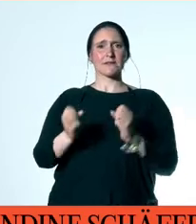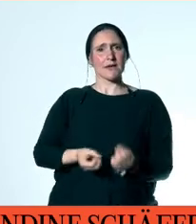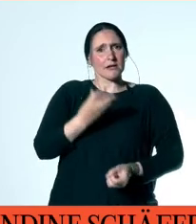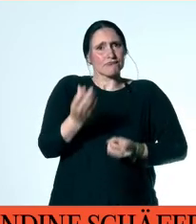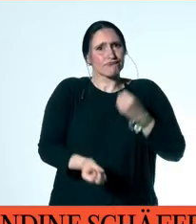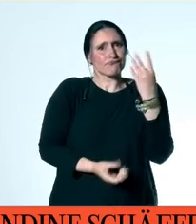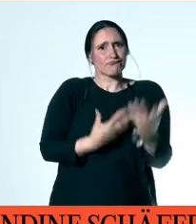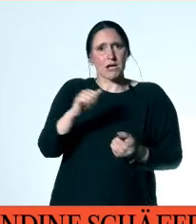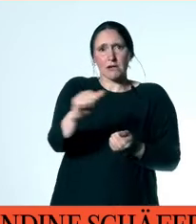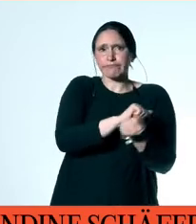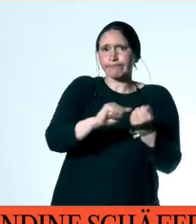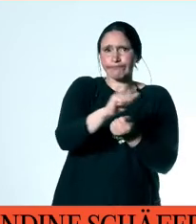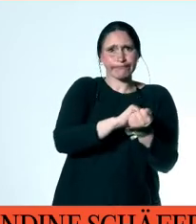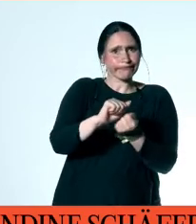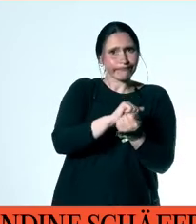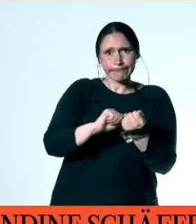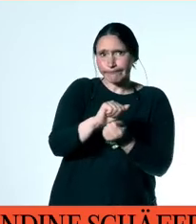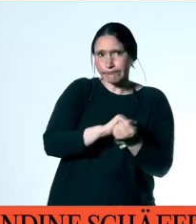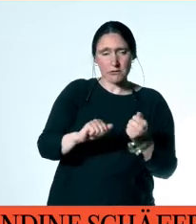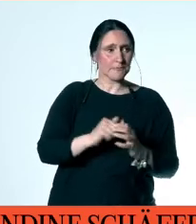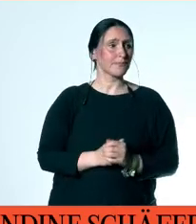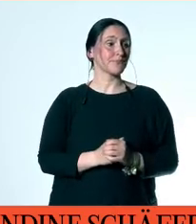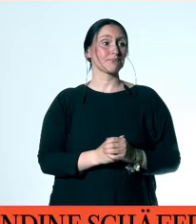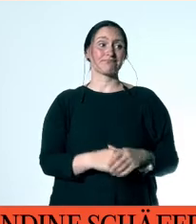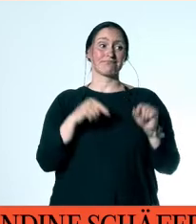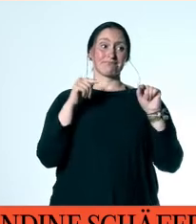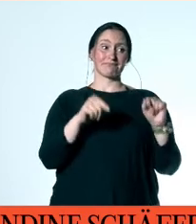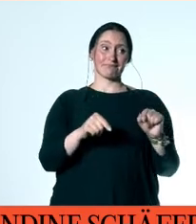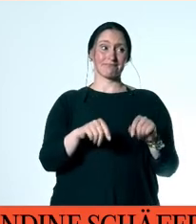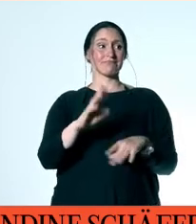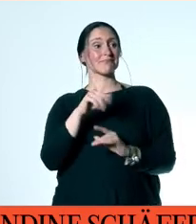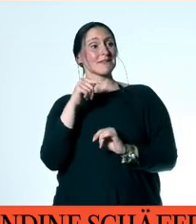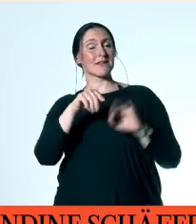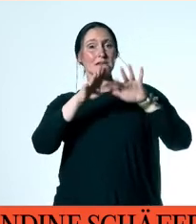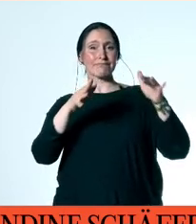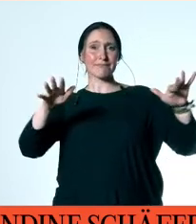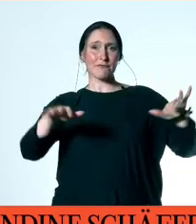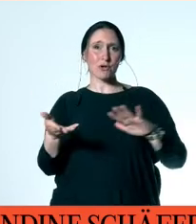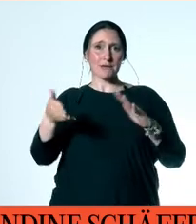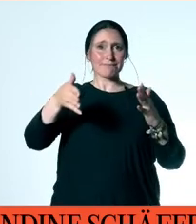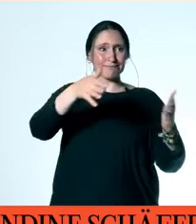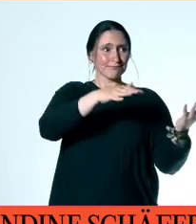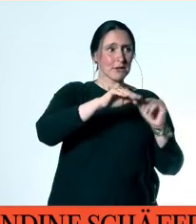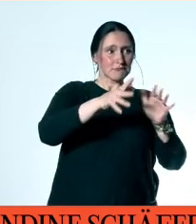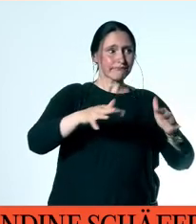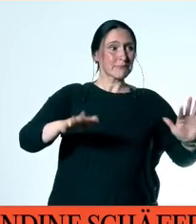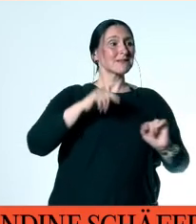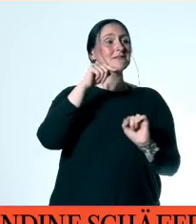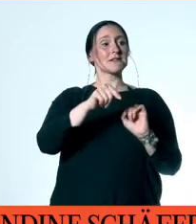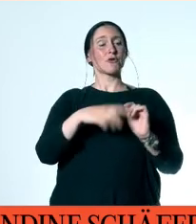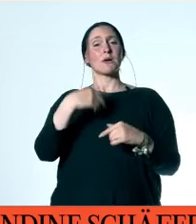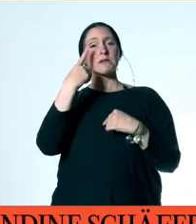destruya la creación. El mar se está muriendo de triste